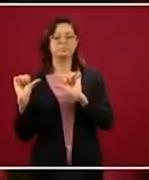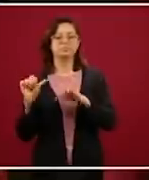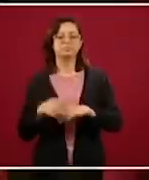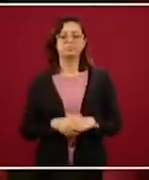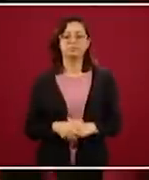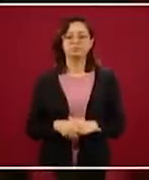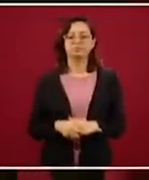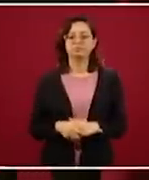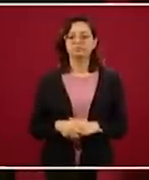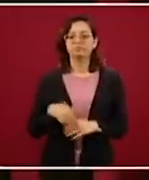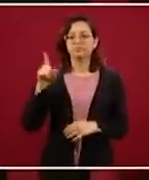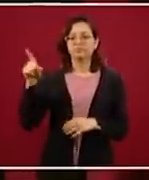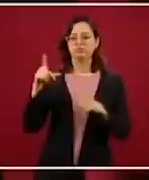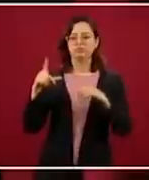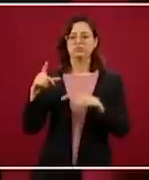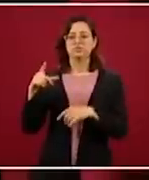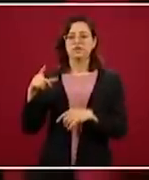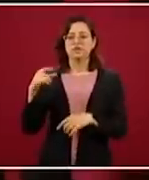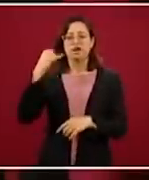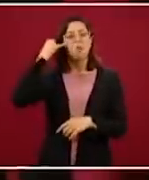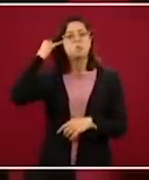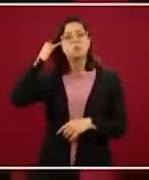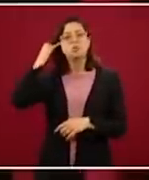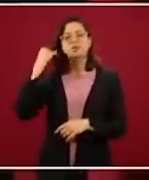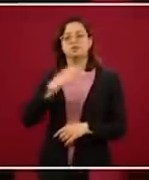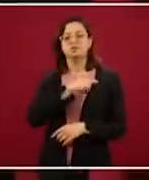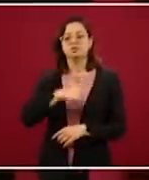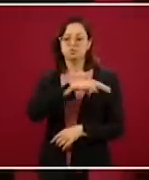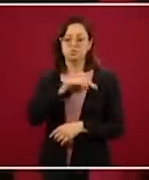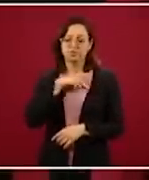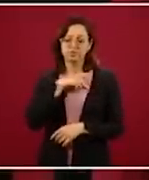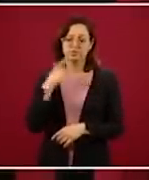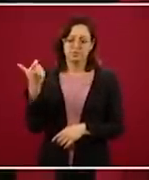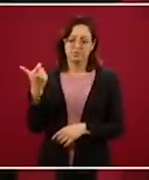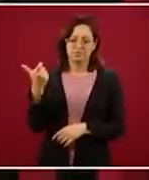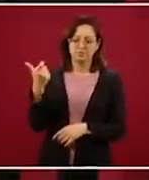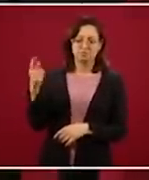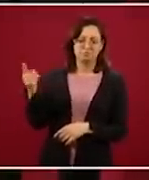El yen japonés y el franco suizo. Y fíjense,